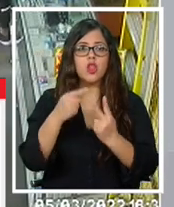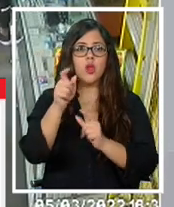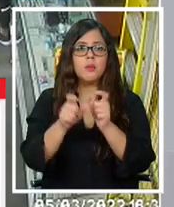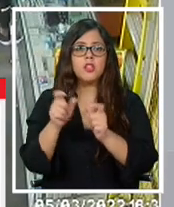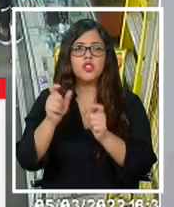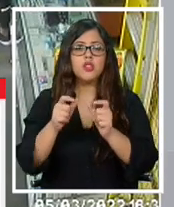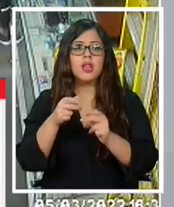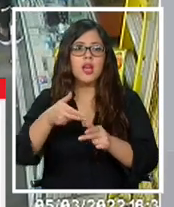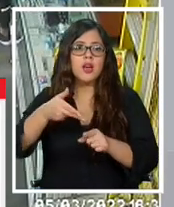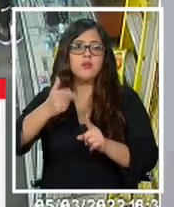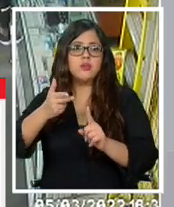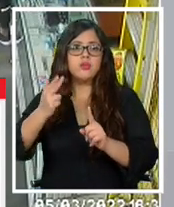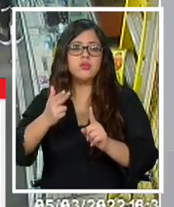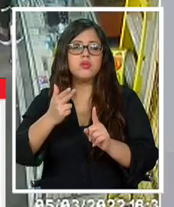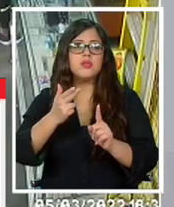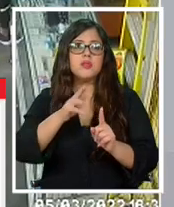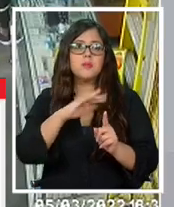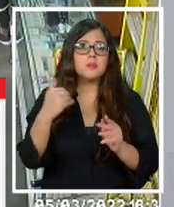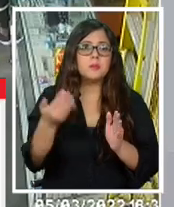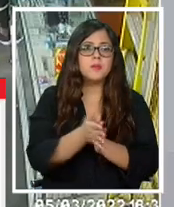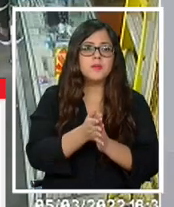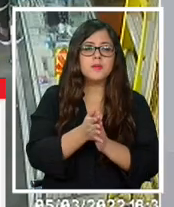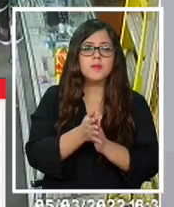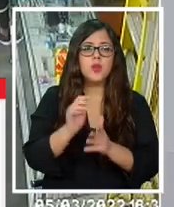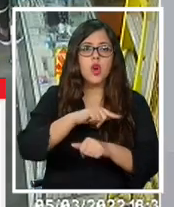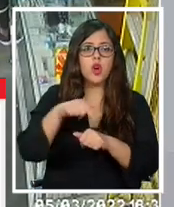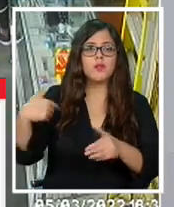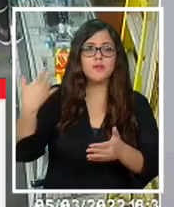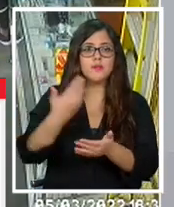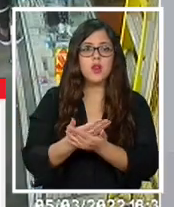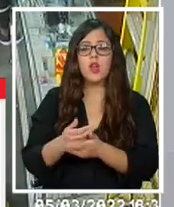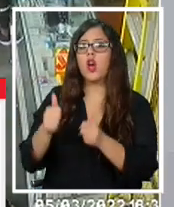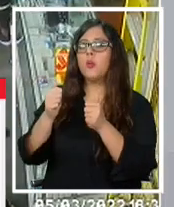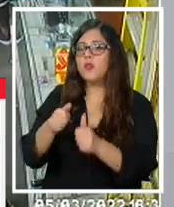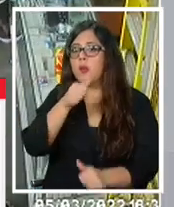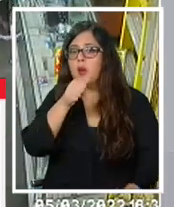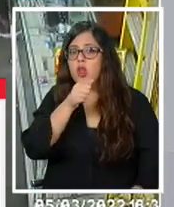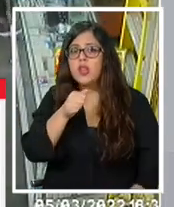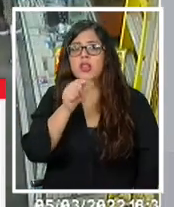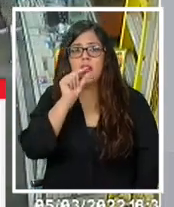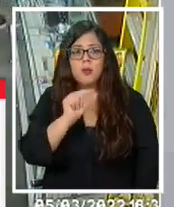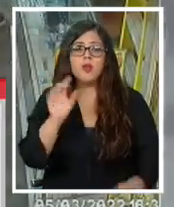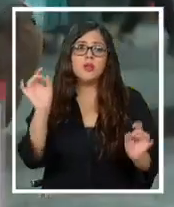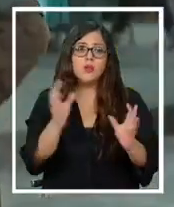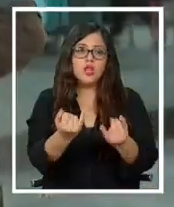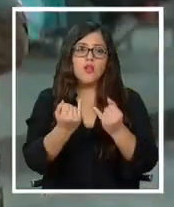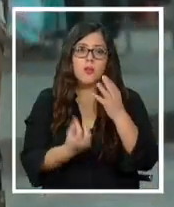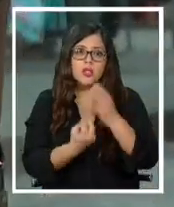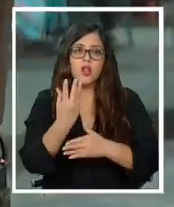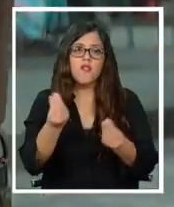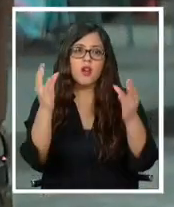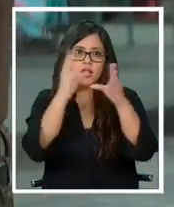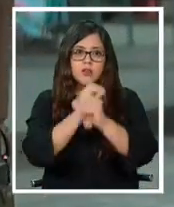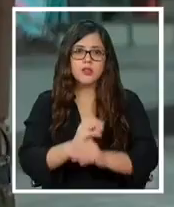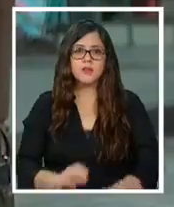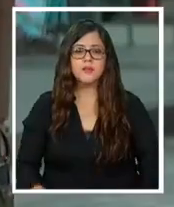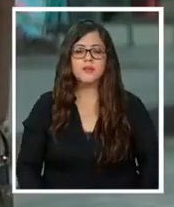que mataron a este comerciante durante estas últimas horas. Bien, Rodrigo, estaremos contigo en cualquier momento si es que hay novedades. Buenas noches.